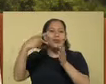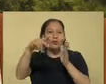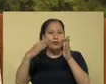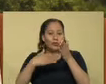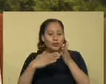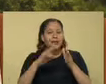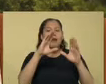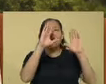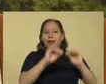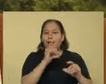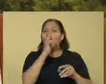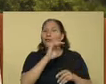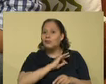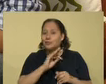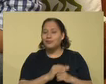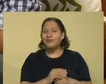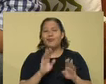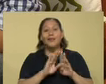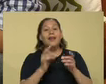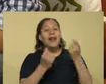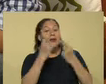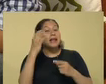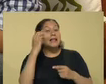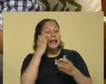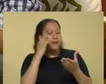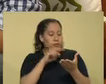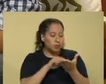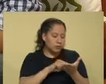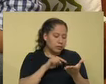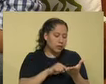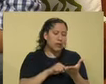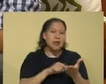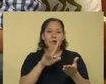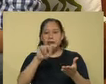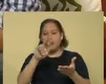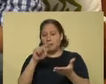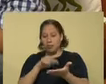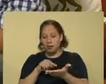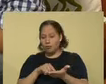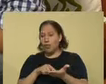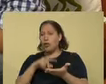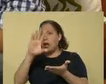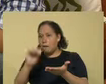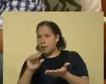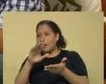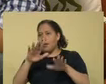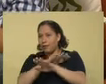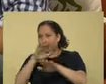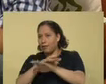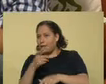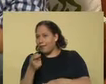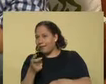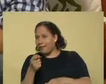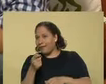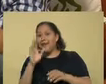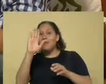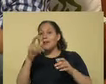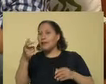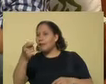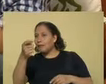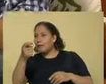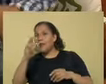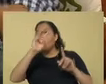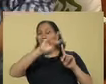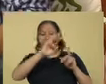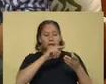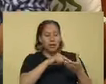de ciertos teléfonos lo puedes manejar, por ejemplo, el control de la tele. Sí. Entonces, imagínense. Son un poco frivolidades.